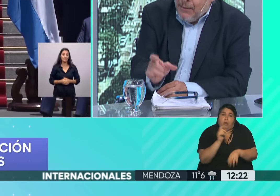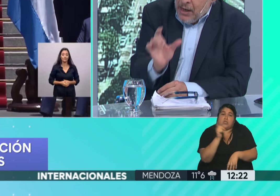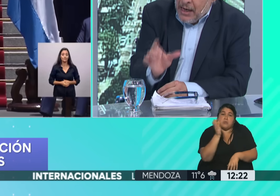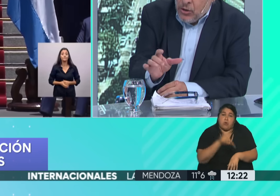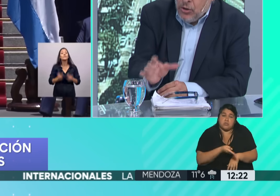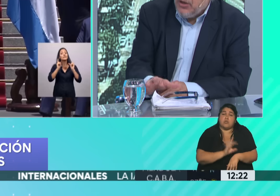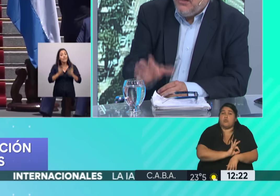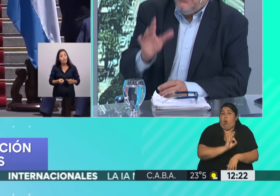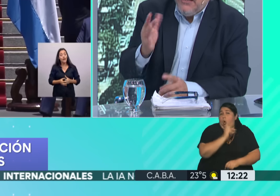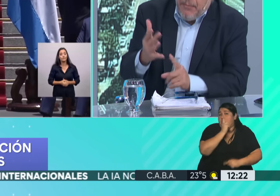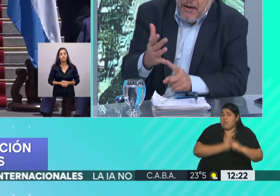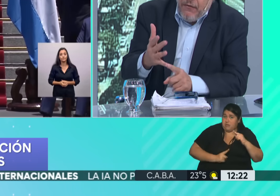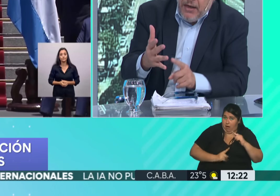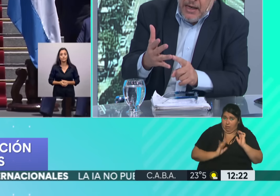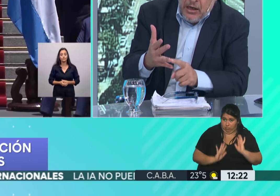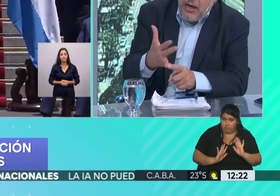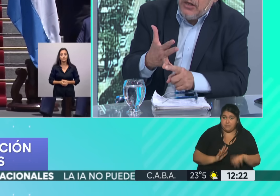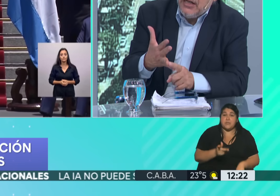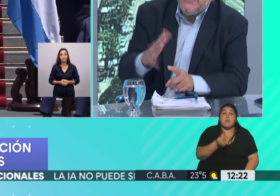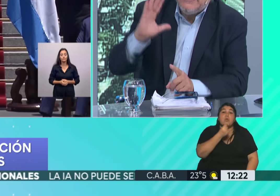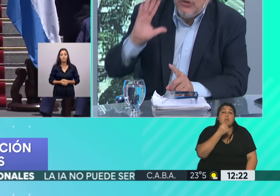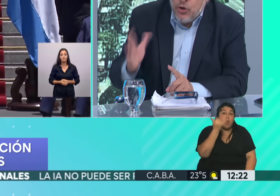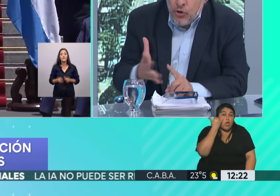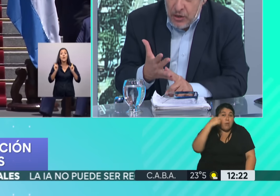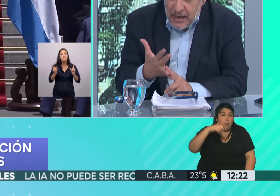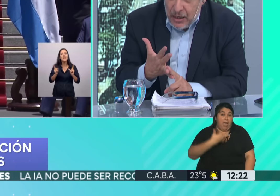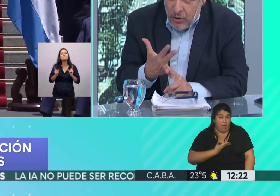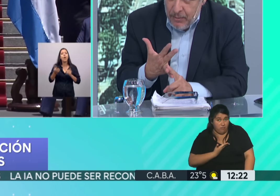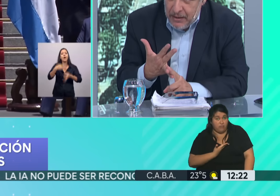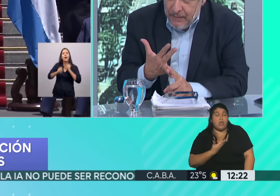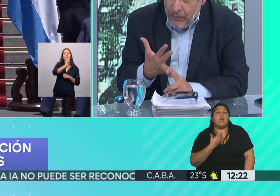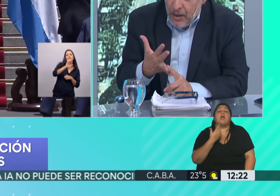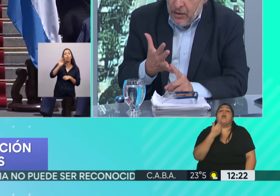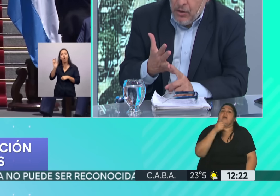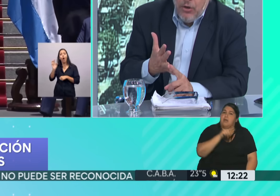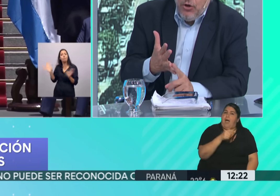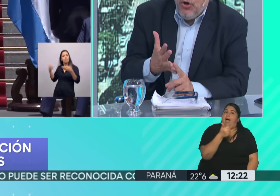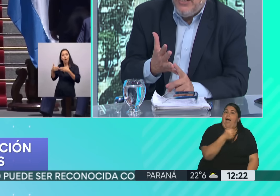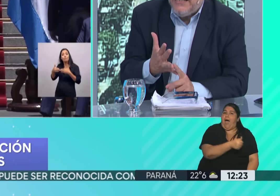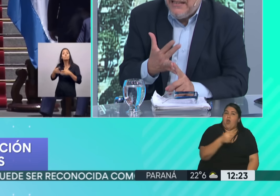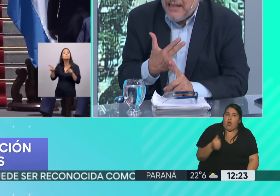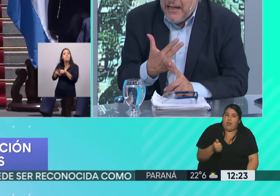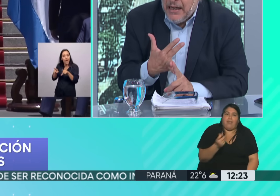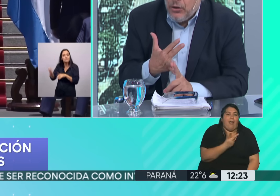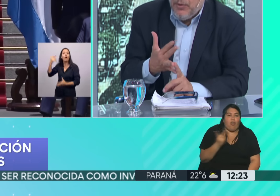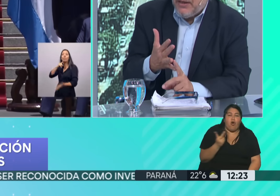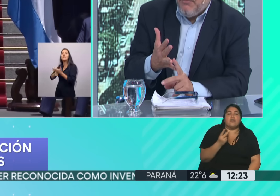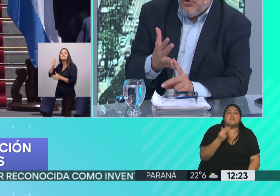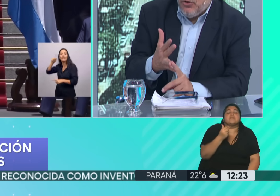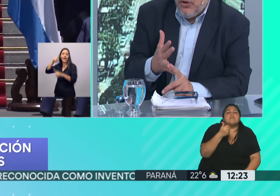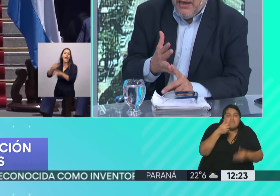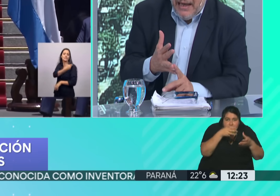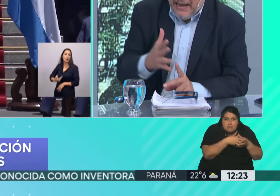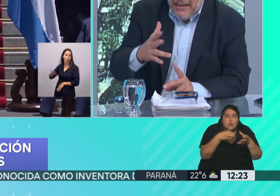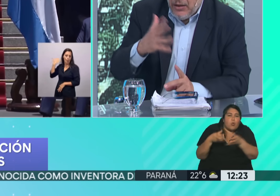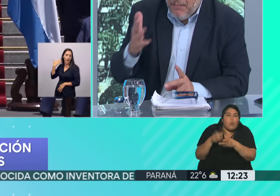hagamos la aclaración Por qué Por qué son sociedades anónimas no necesitarían esto pero tampoco